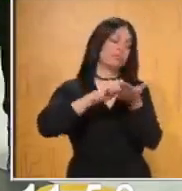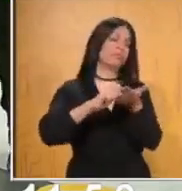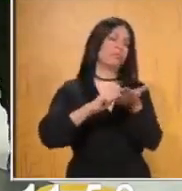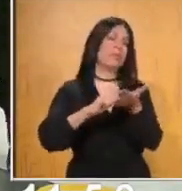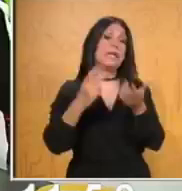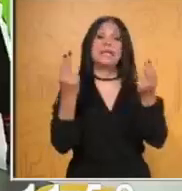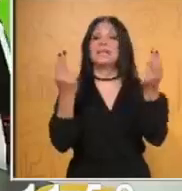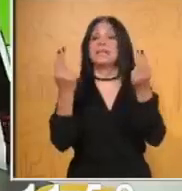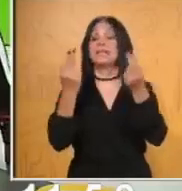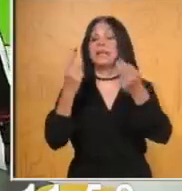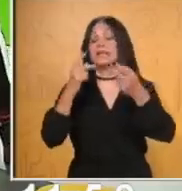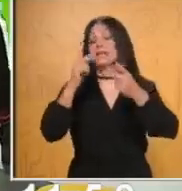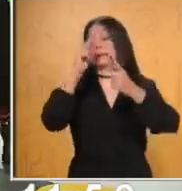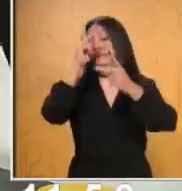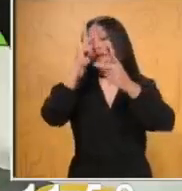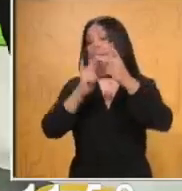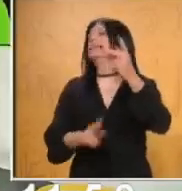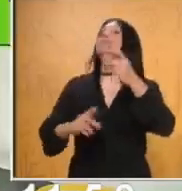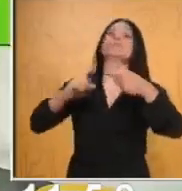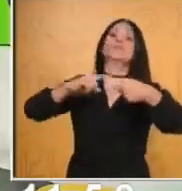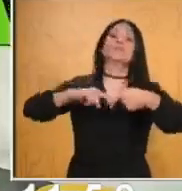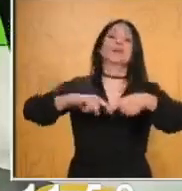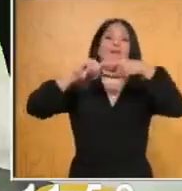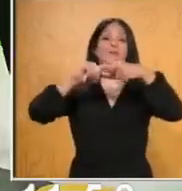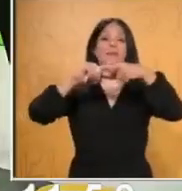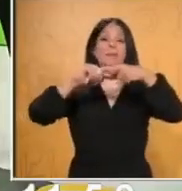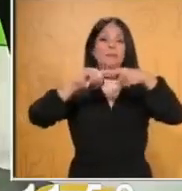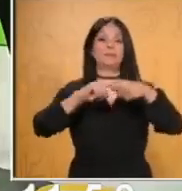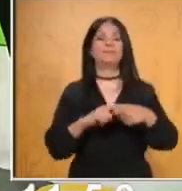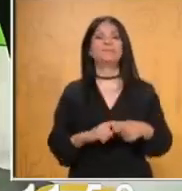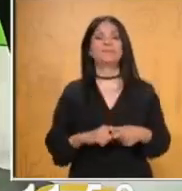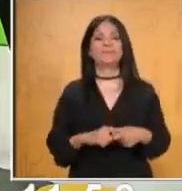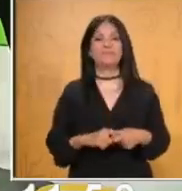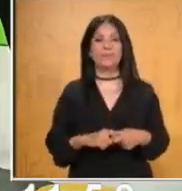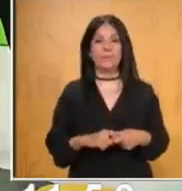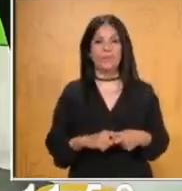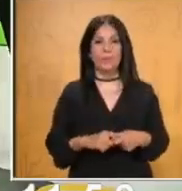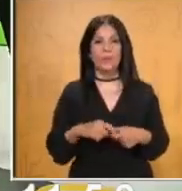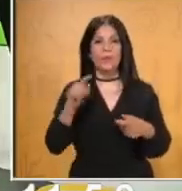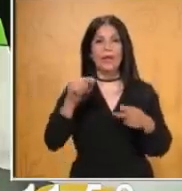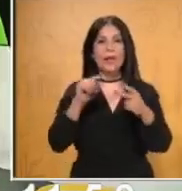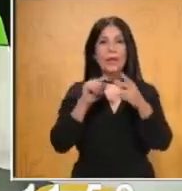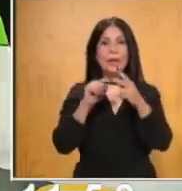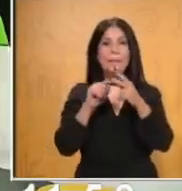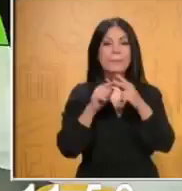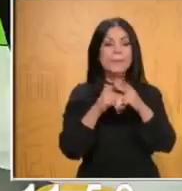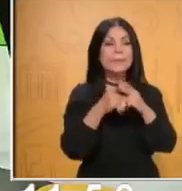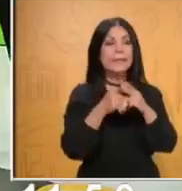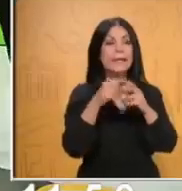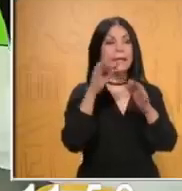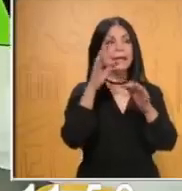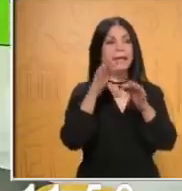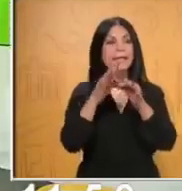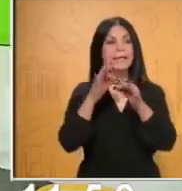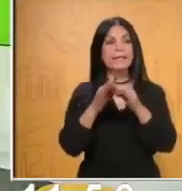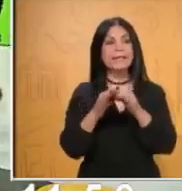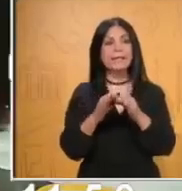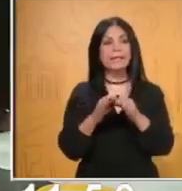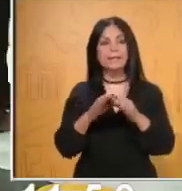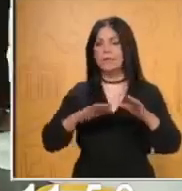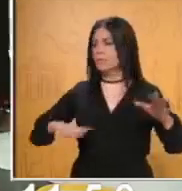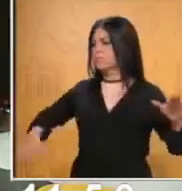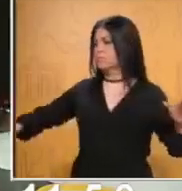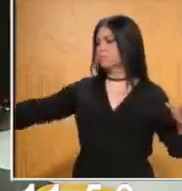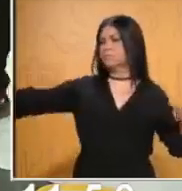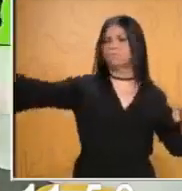una activación física musicalizada. Así es que vamos a iniciar prepárense, listos, y que no haya nada, nada, nada